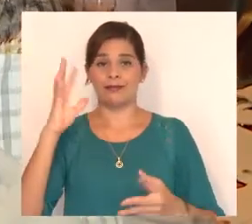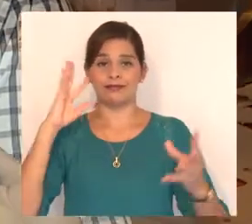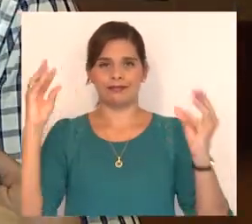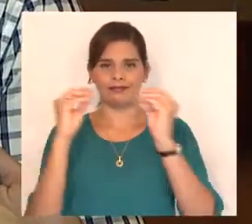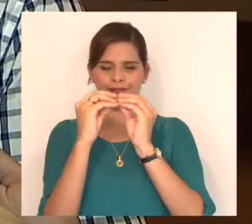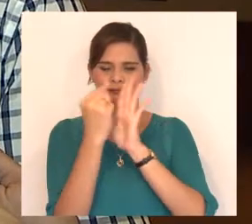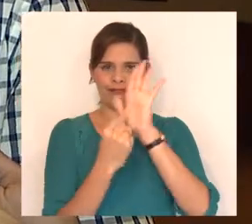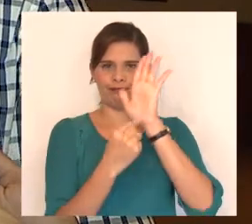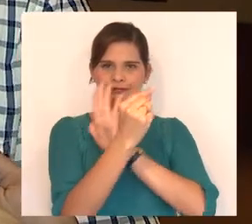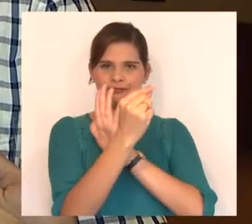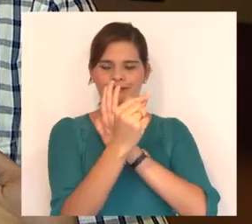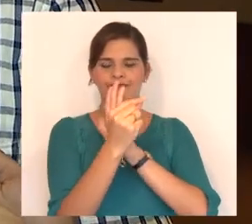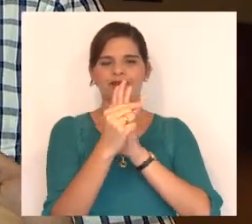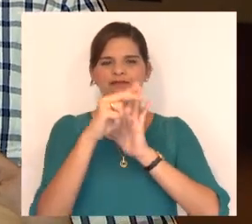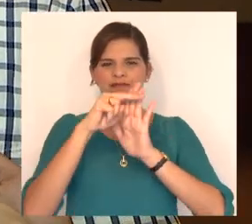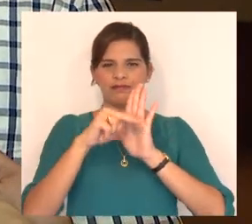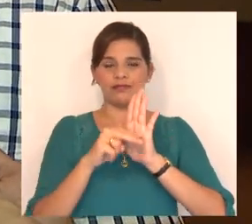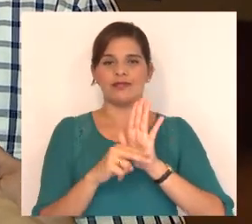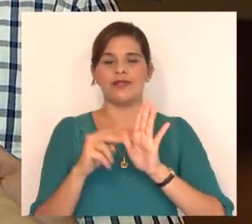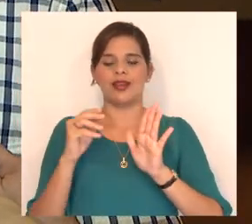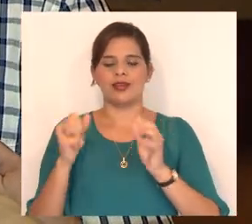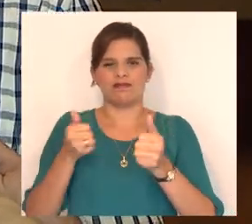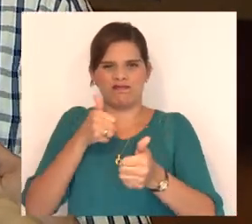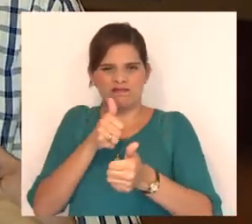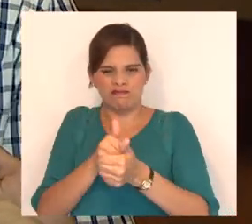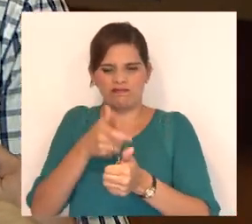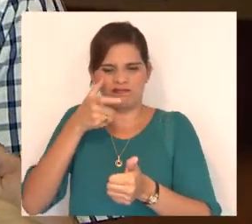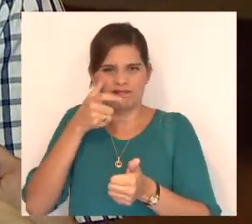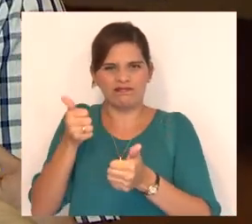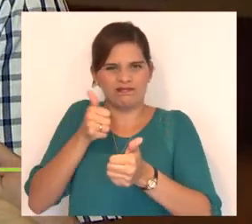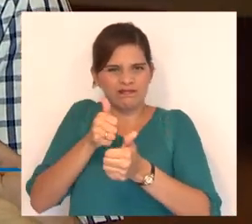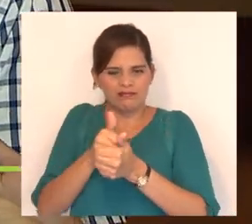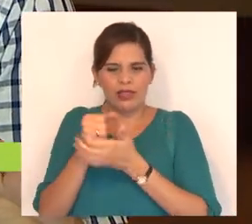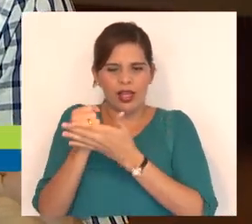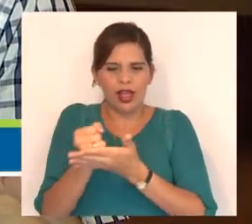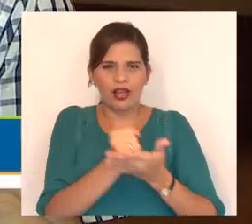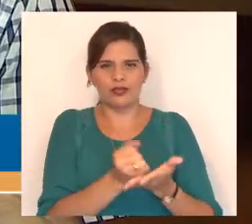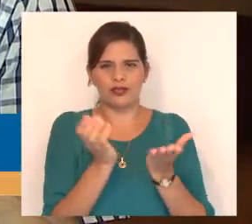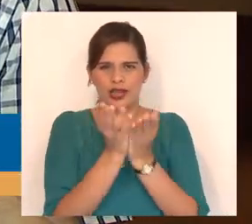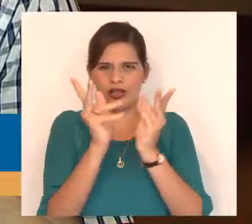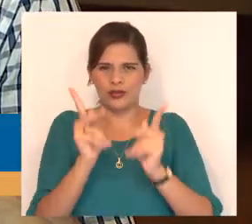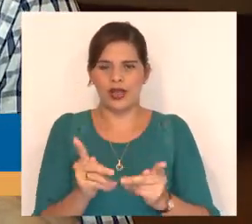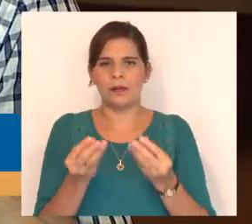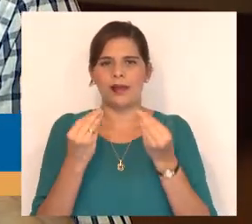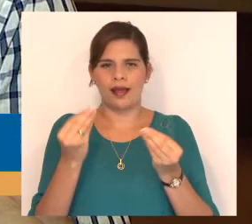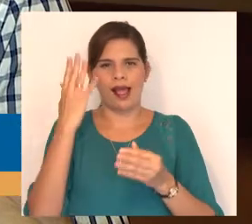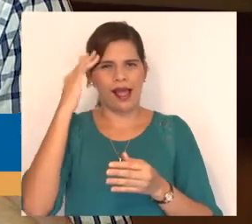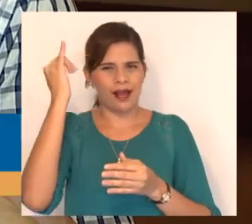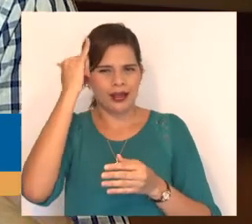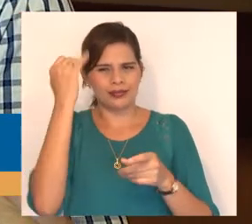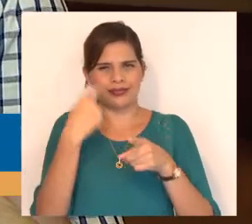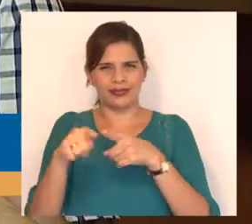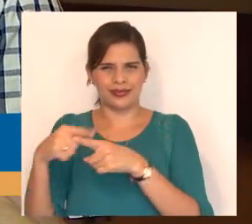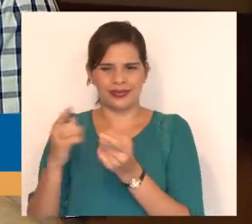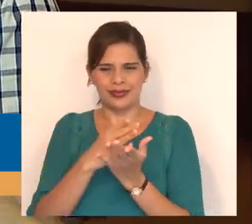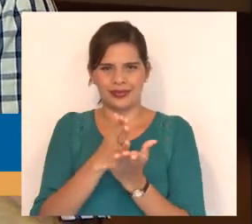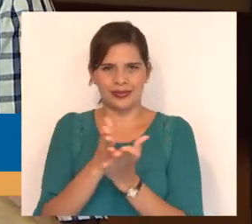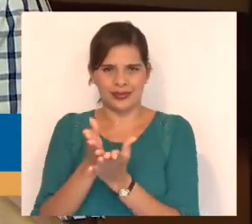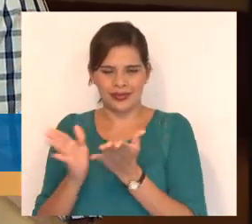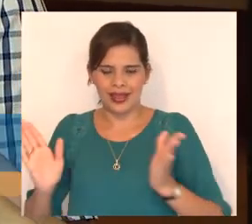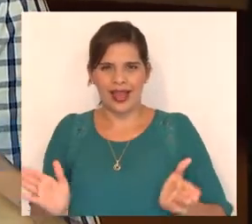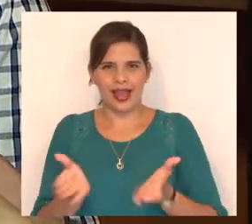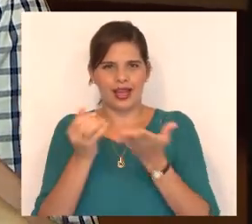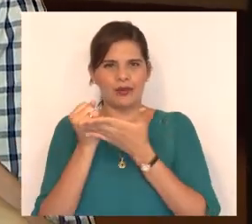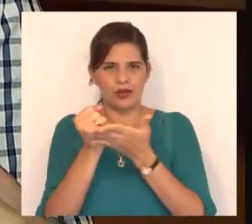superior. En este sentido, hemos diseñado todo un programa de acompañamiento institucional para que los programas académicos vayan acompañando a los estudiantes, para